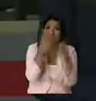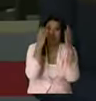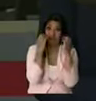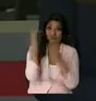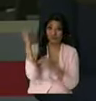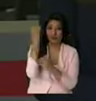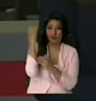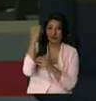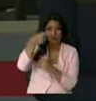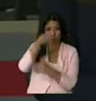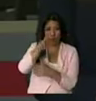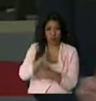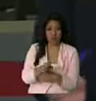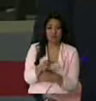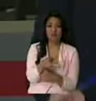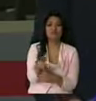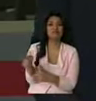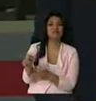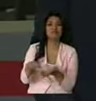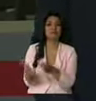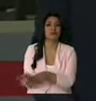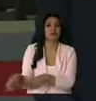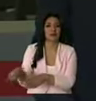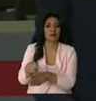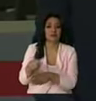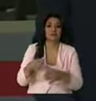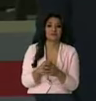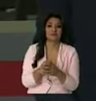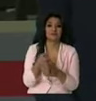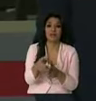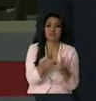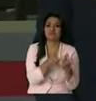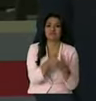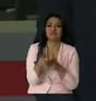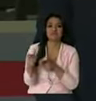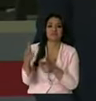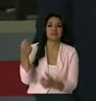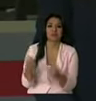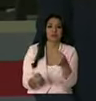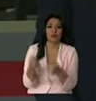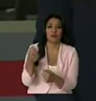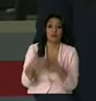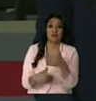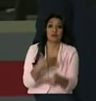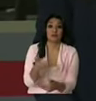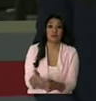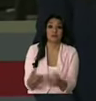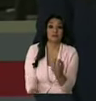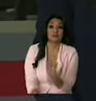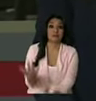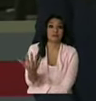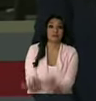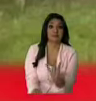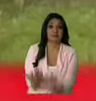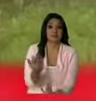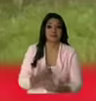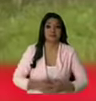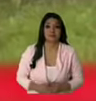Sinisterra, liderado por alias Guacho. El grupo disidente de las FARC disparó contra el vehículo y después le prendió fuego.